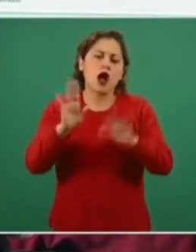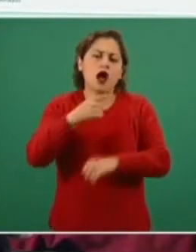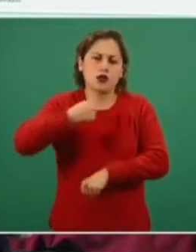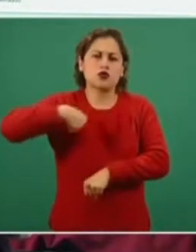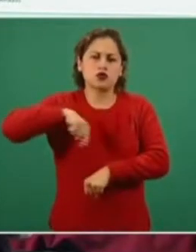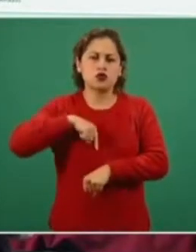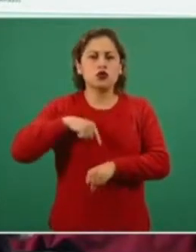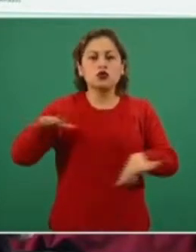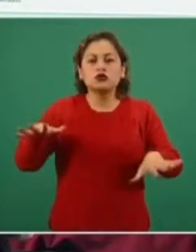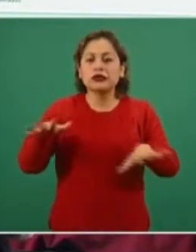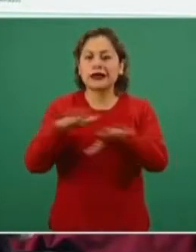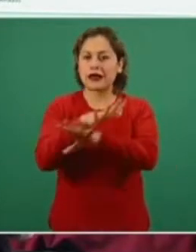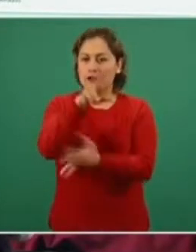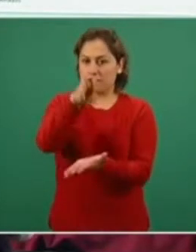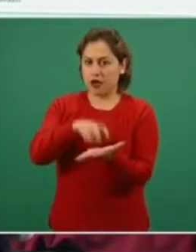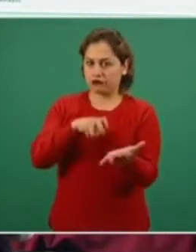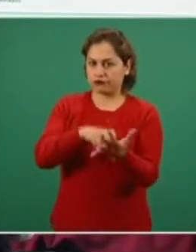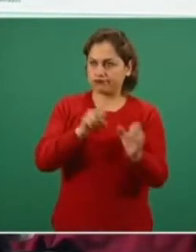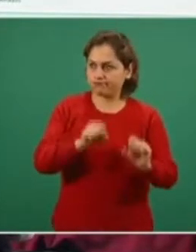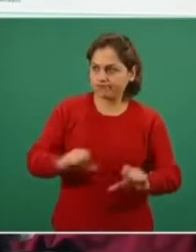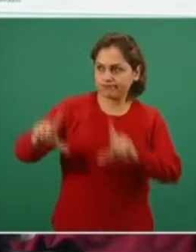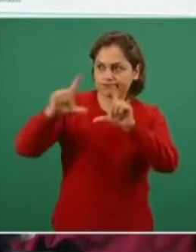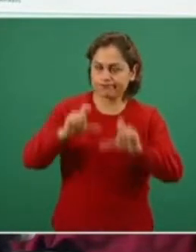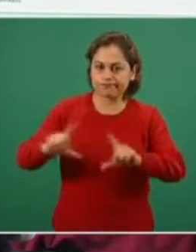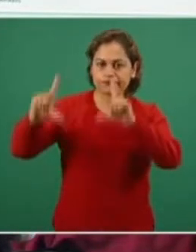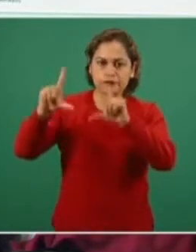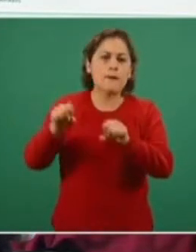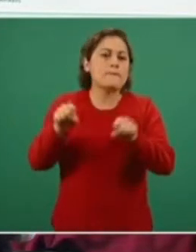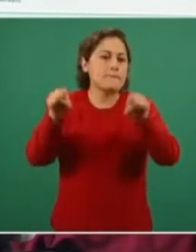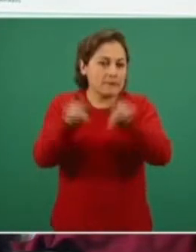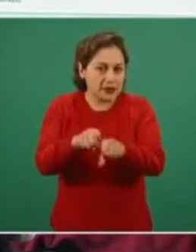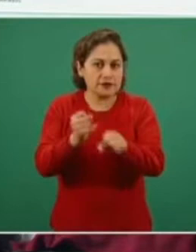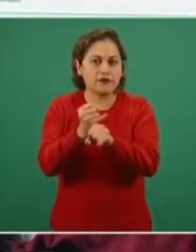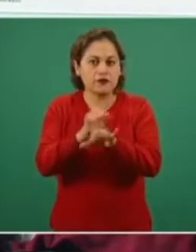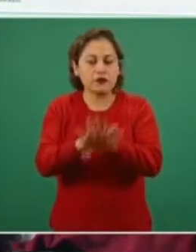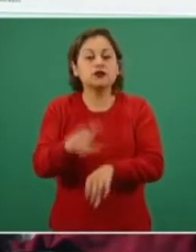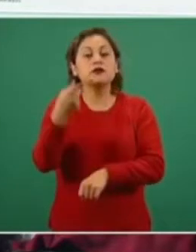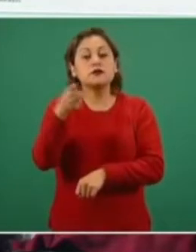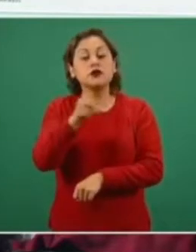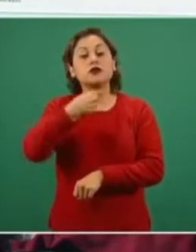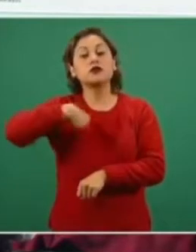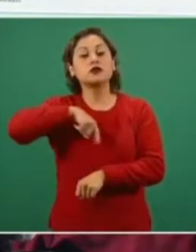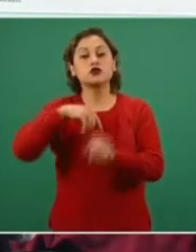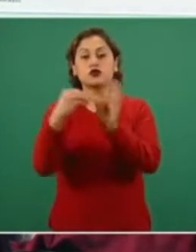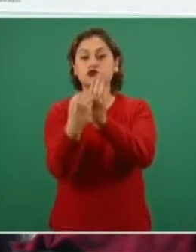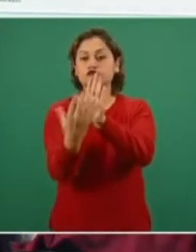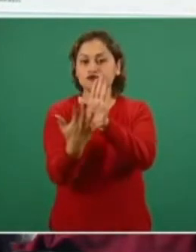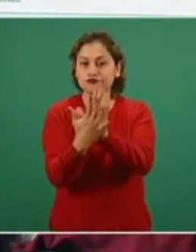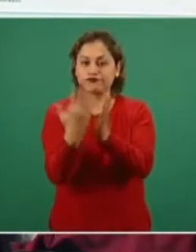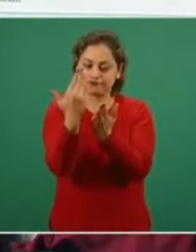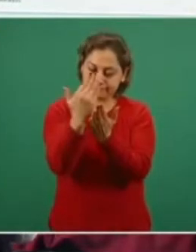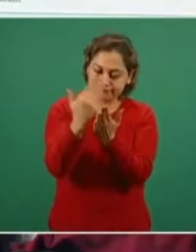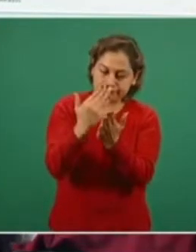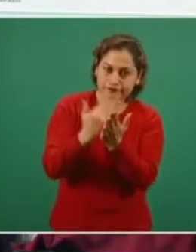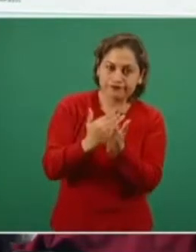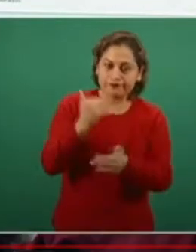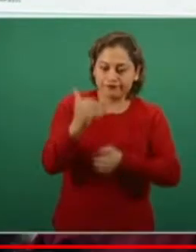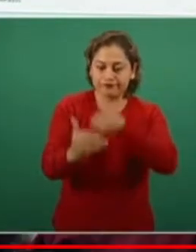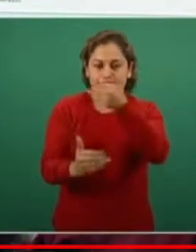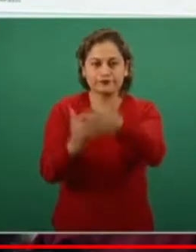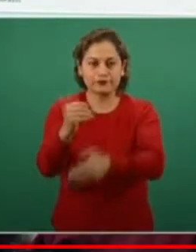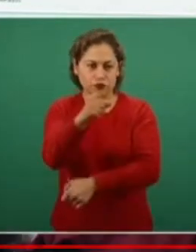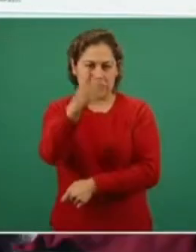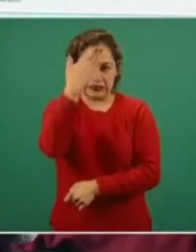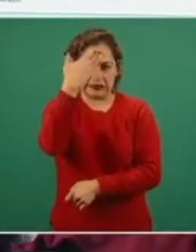misma información, e iré describiendo paso con paso. De todos modos, como saben, toda la información se